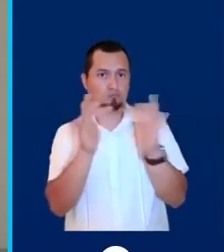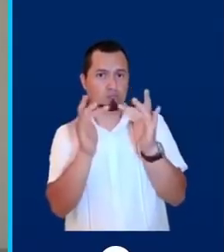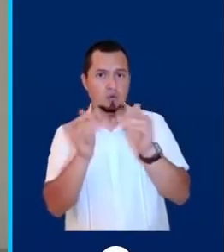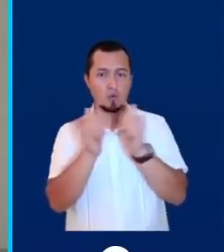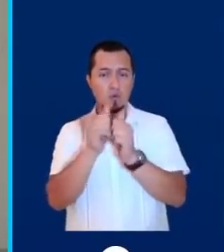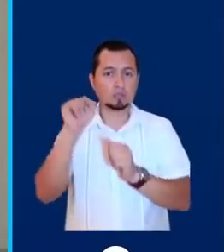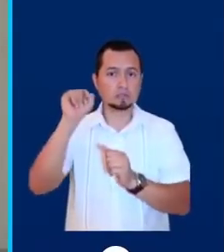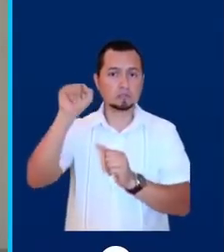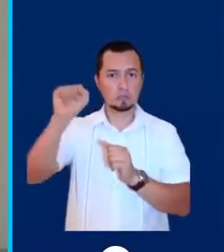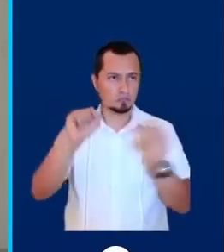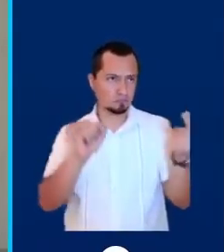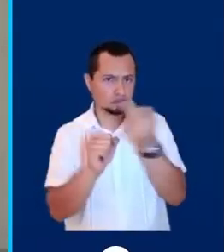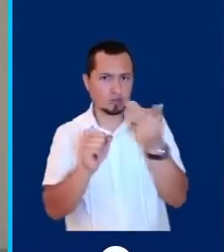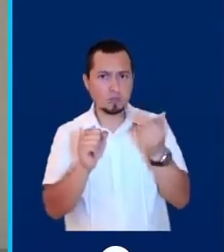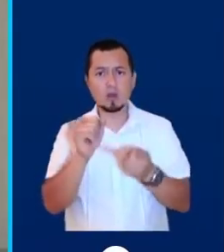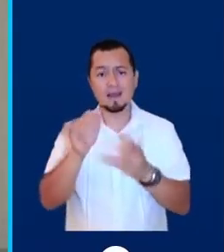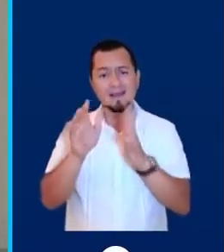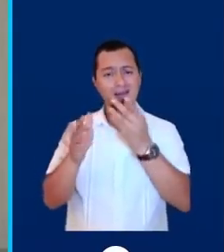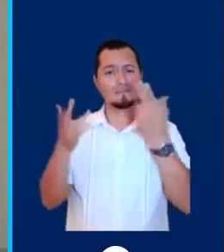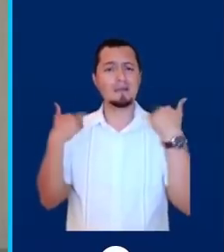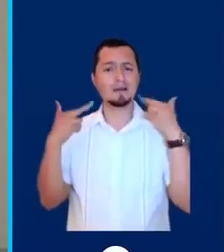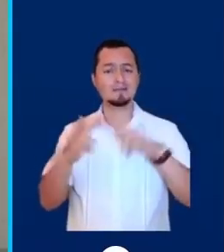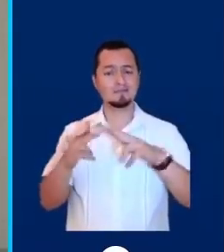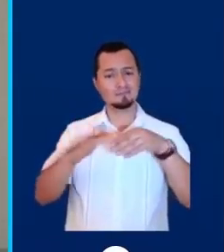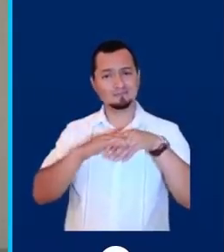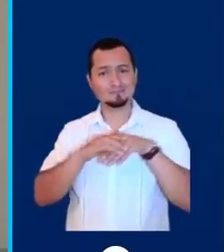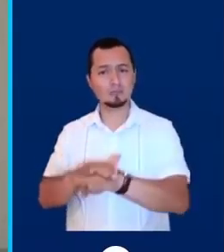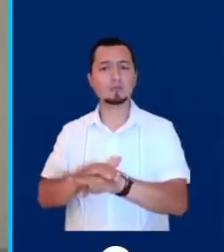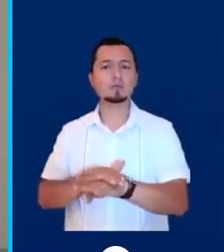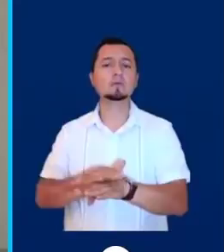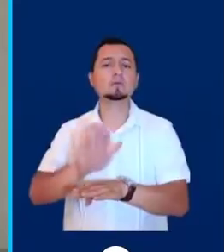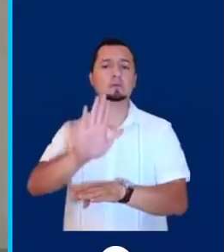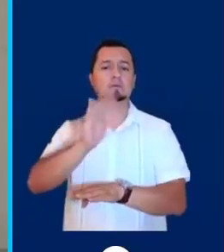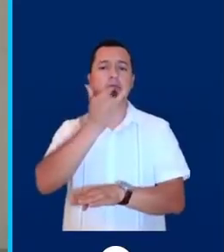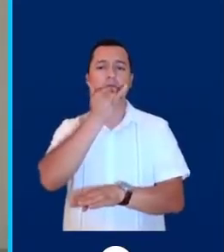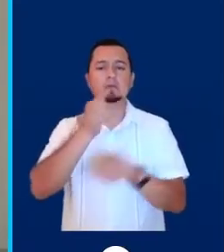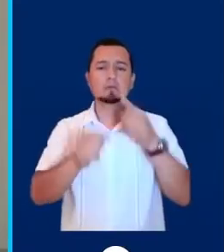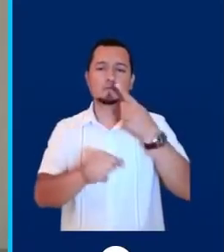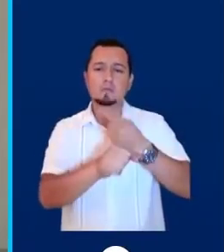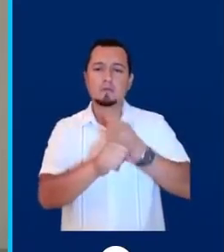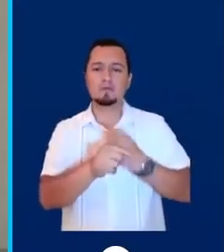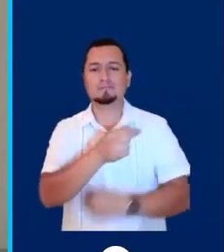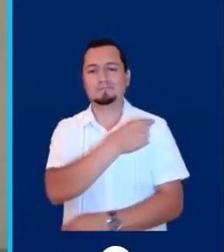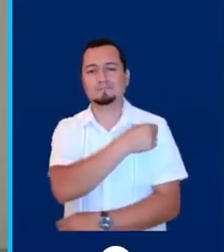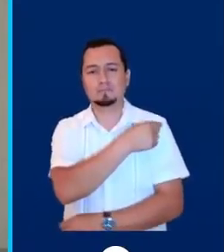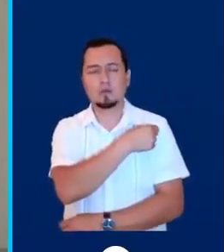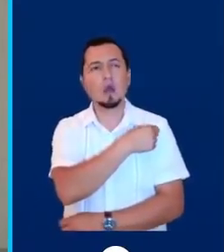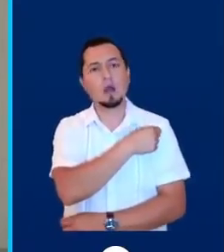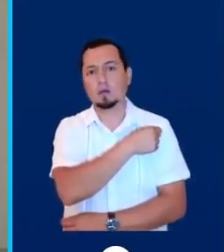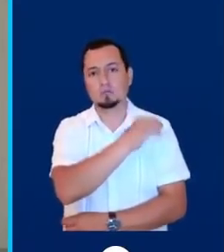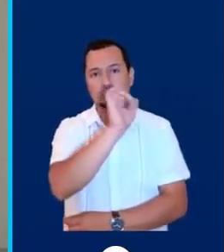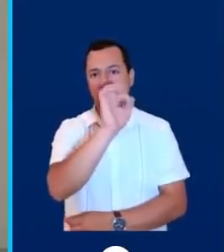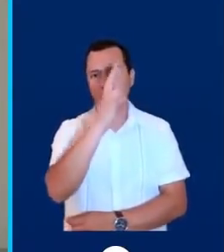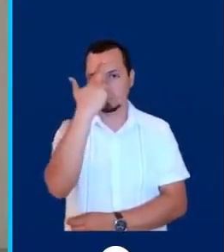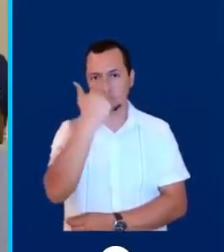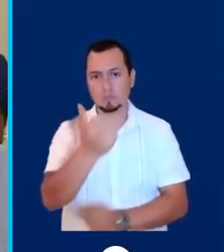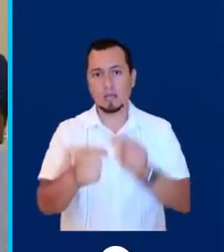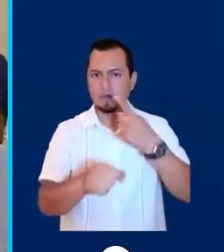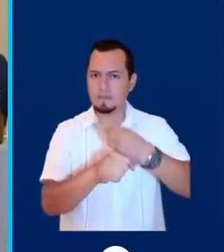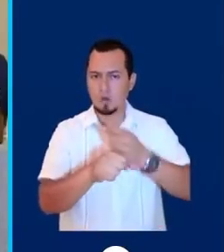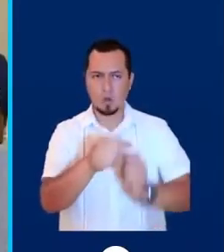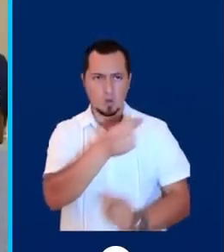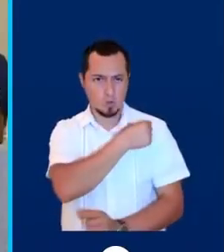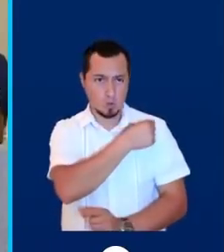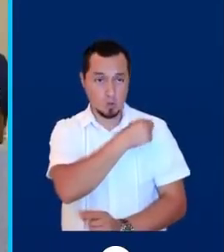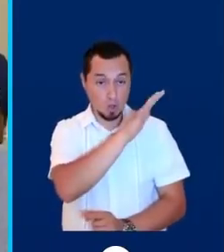como con Elpidio, que no se podía plantear una ruta de regreso a la presencialidad si no se lograba la